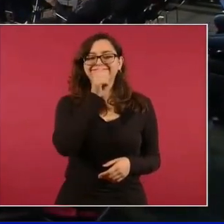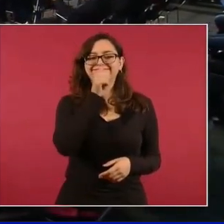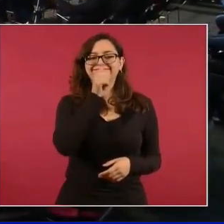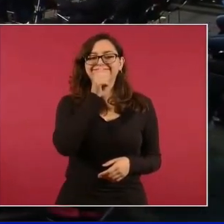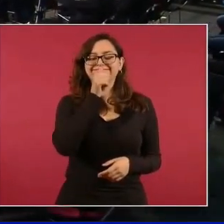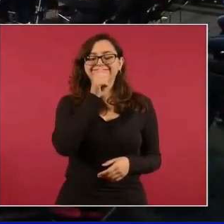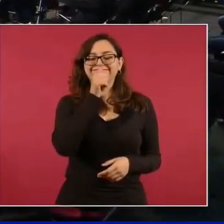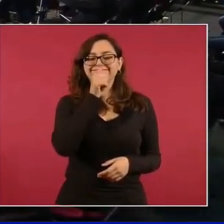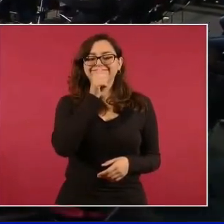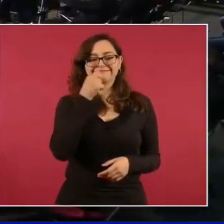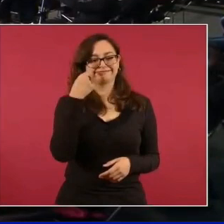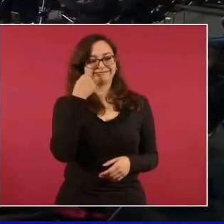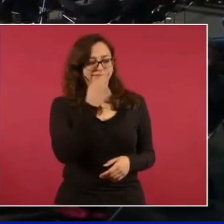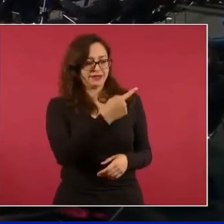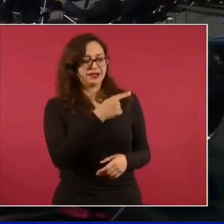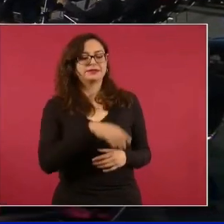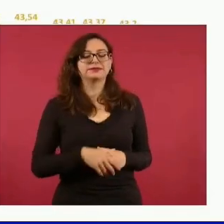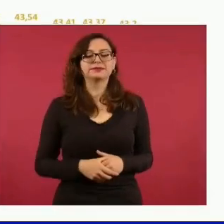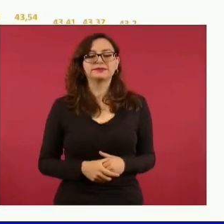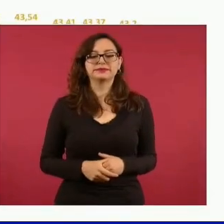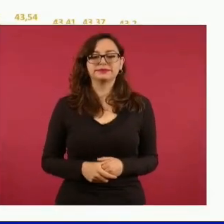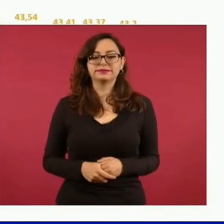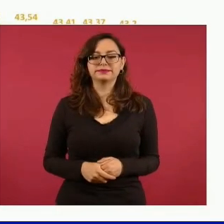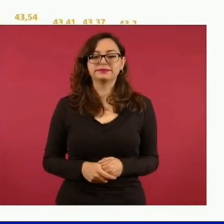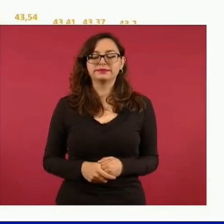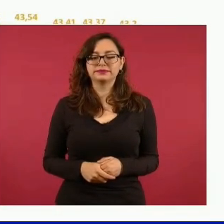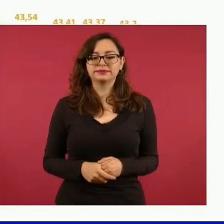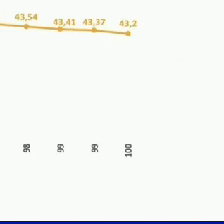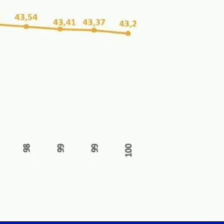Ah, esto fue lo que sucedió.